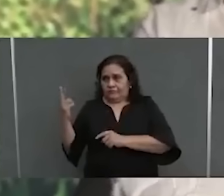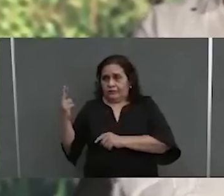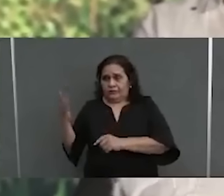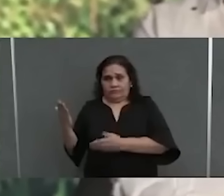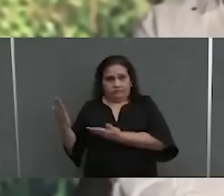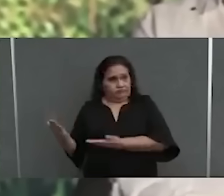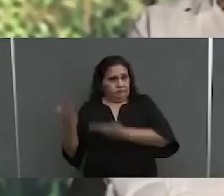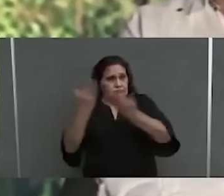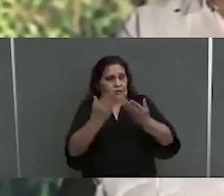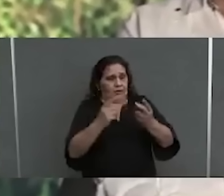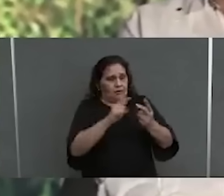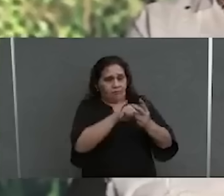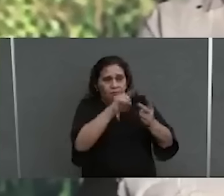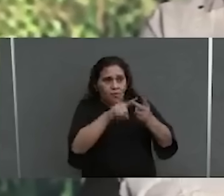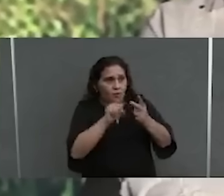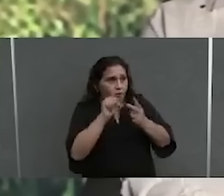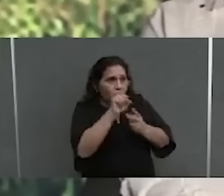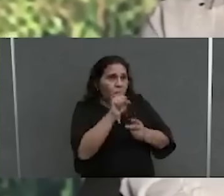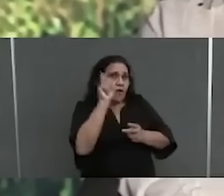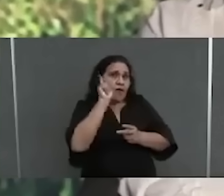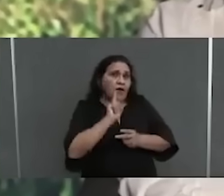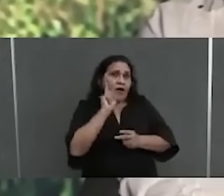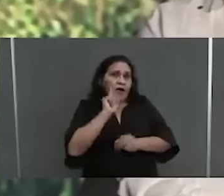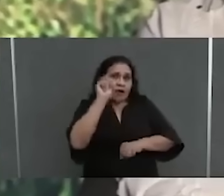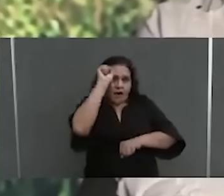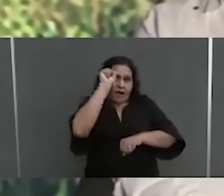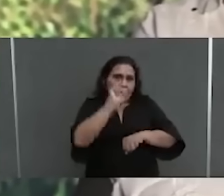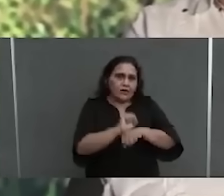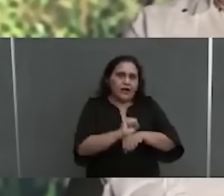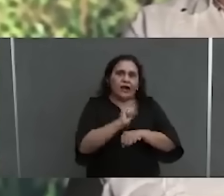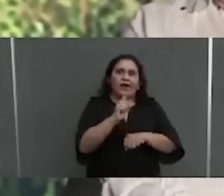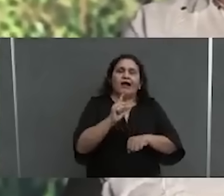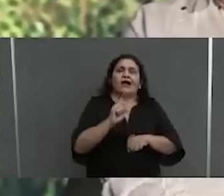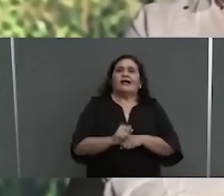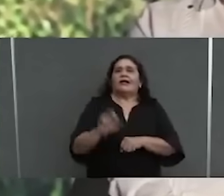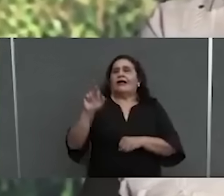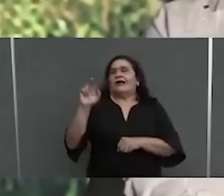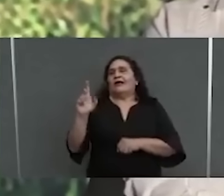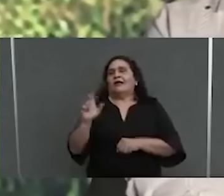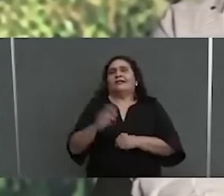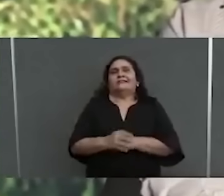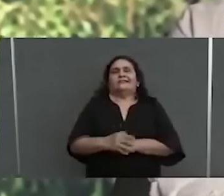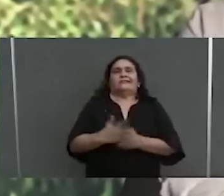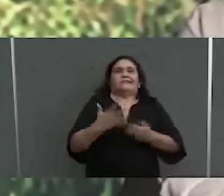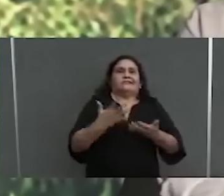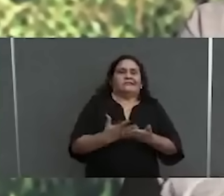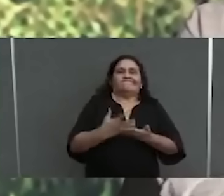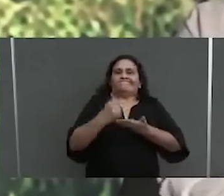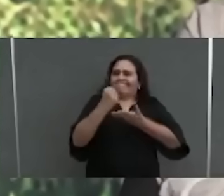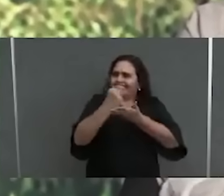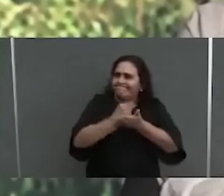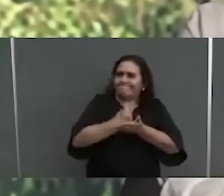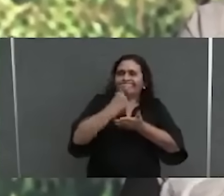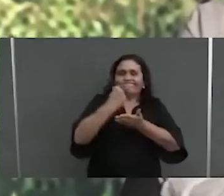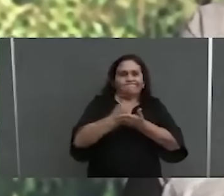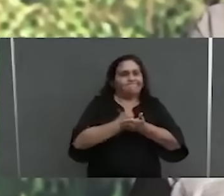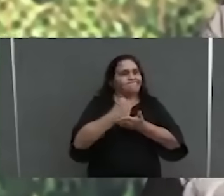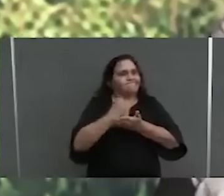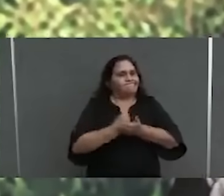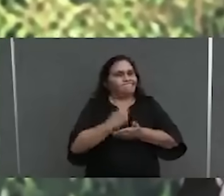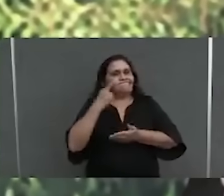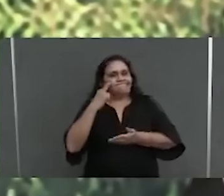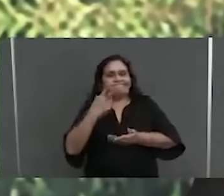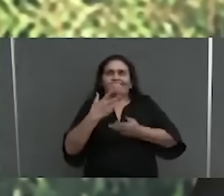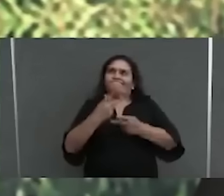haya concretado es una muestra de persistencia, de paciencia y de mucha perseverancia, porque